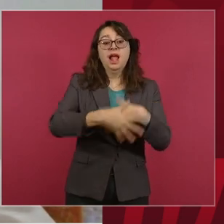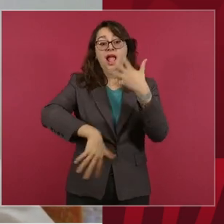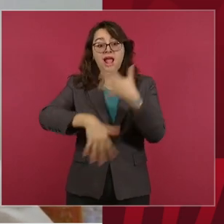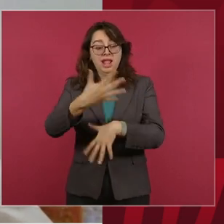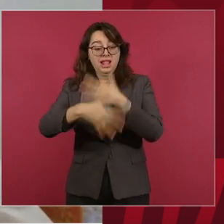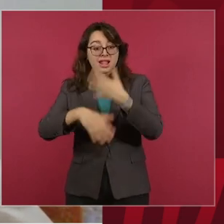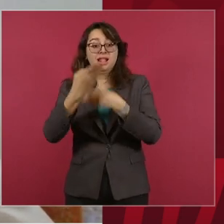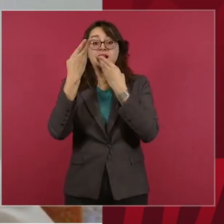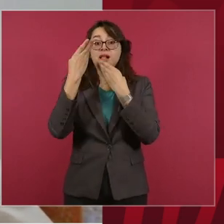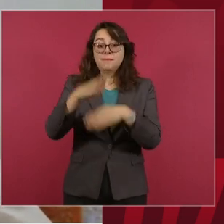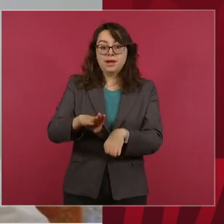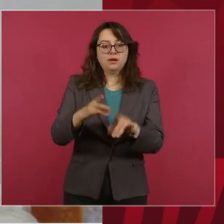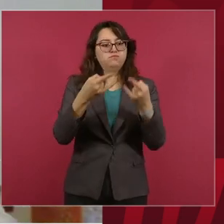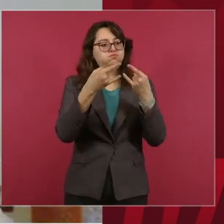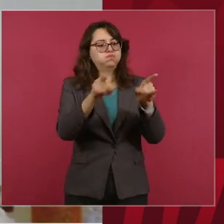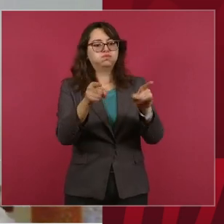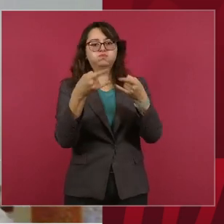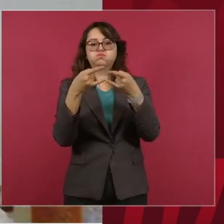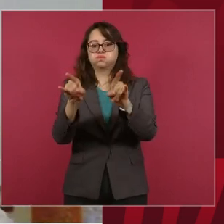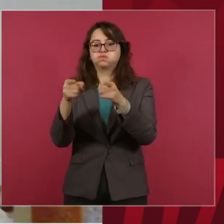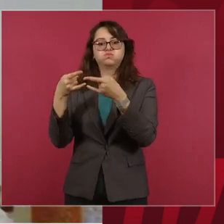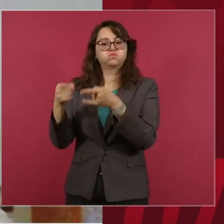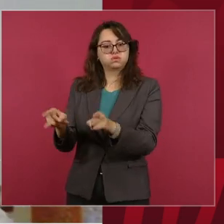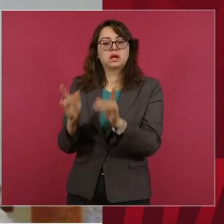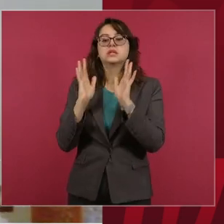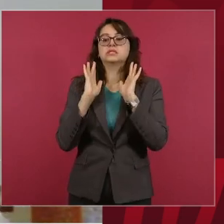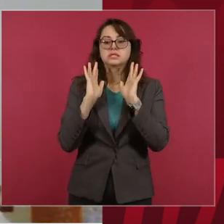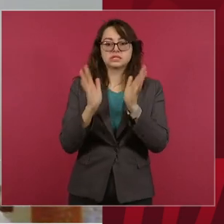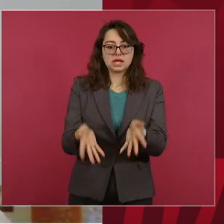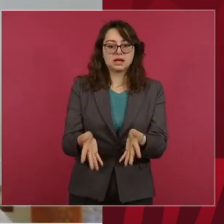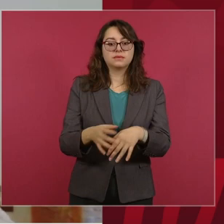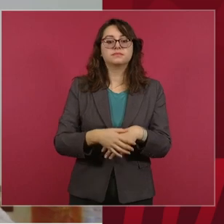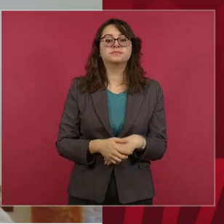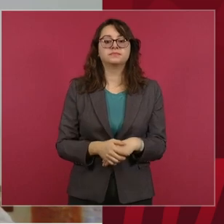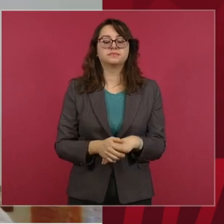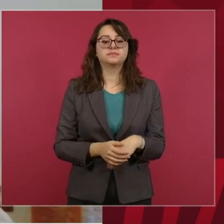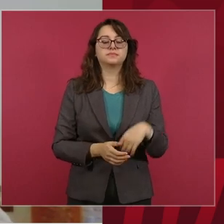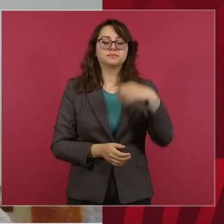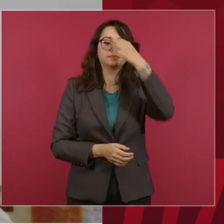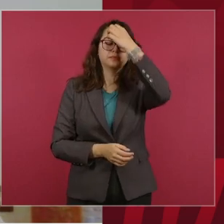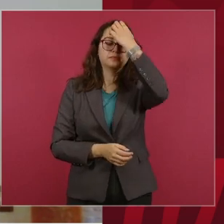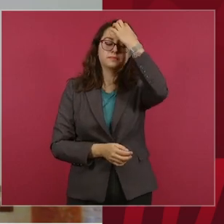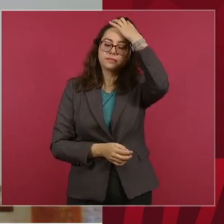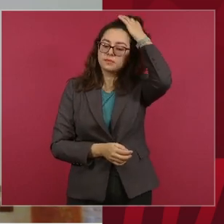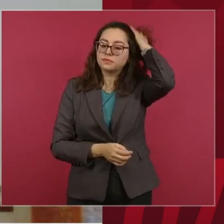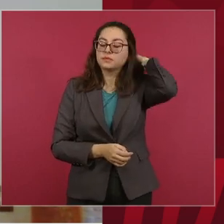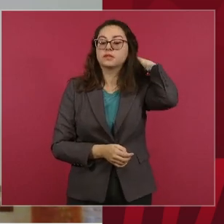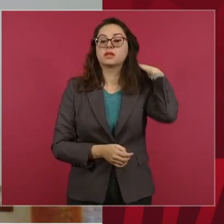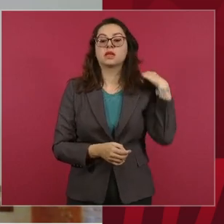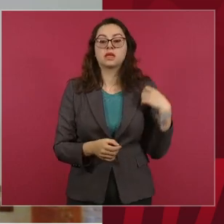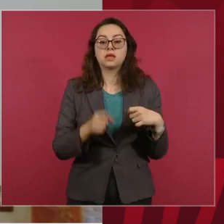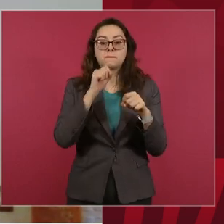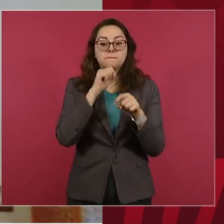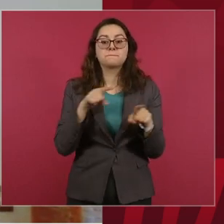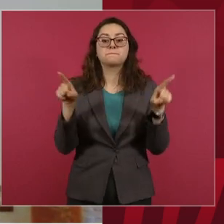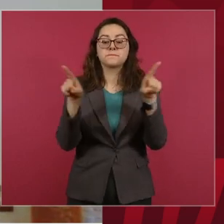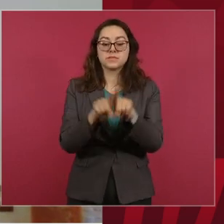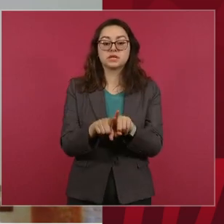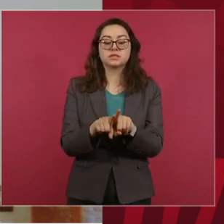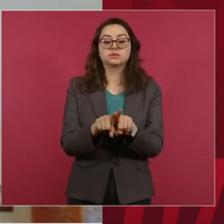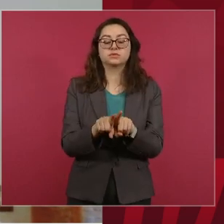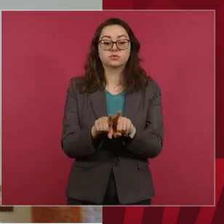abiertas para el servicio de la comunidad. Asimismo, las labores del